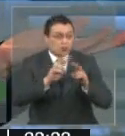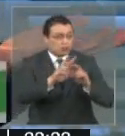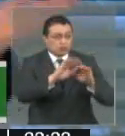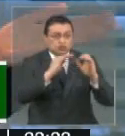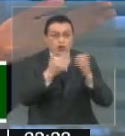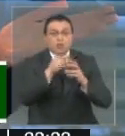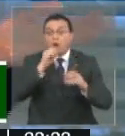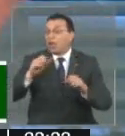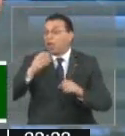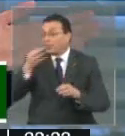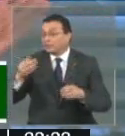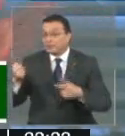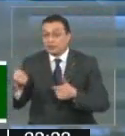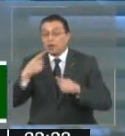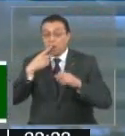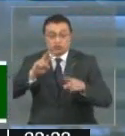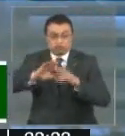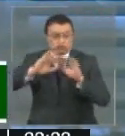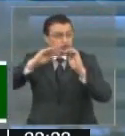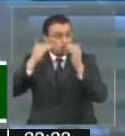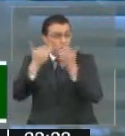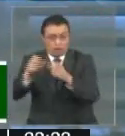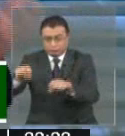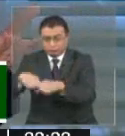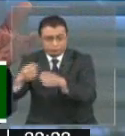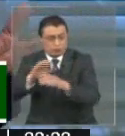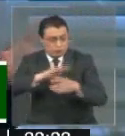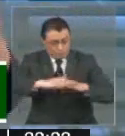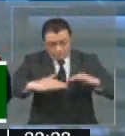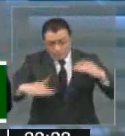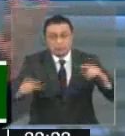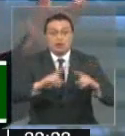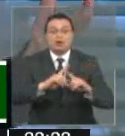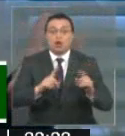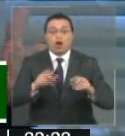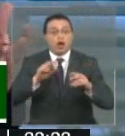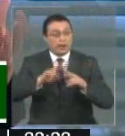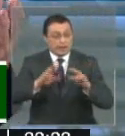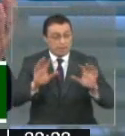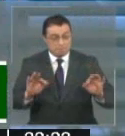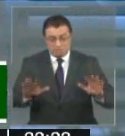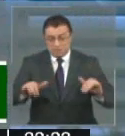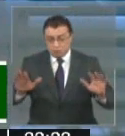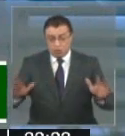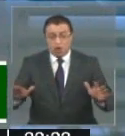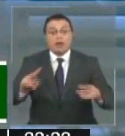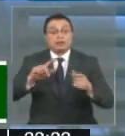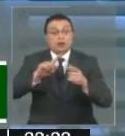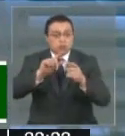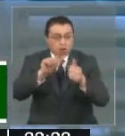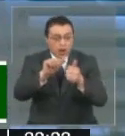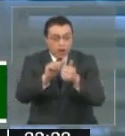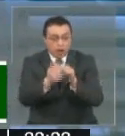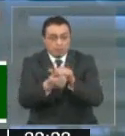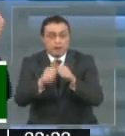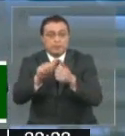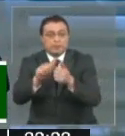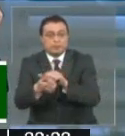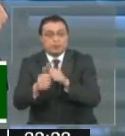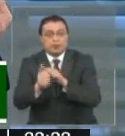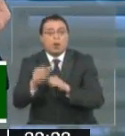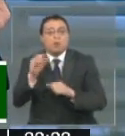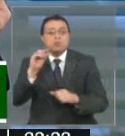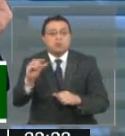ser accesible? No, tengo que generar condiciones. Y generar condiciones habilitando lo que tengo, que son, en algunos casos, son